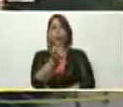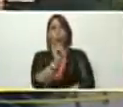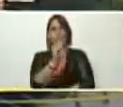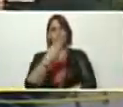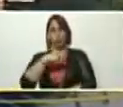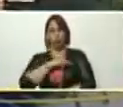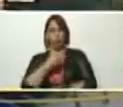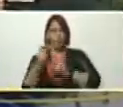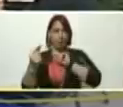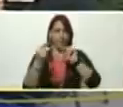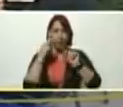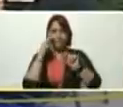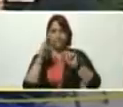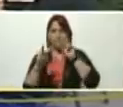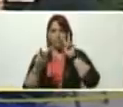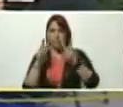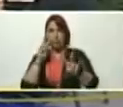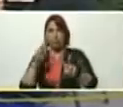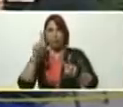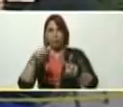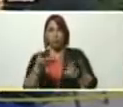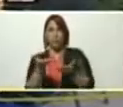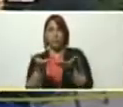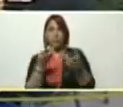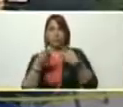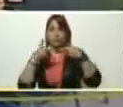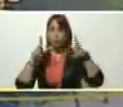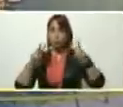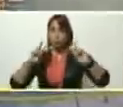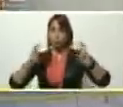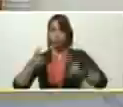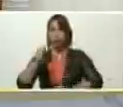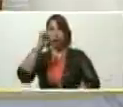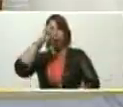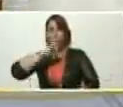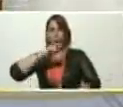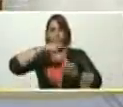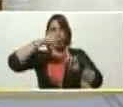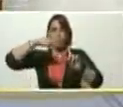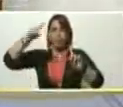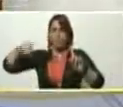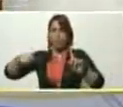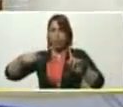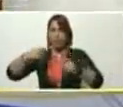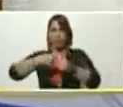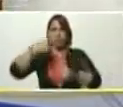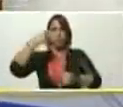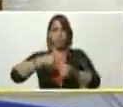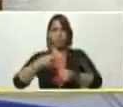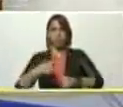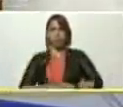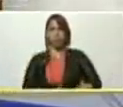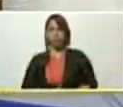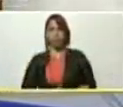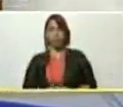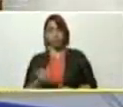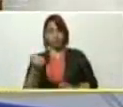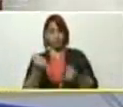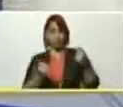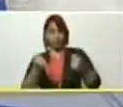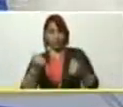estado viendo en tercer lugar el tema de los servicios públicos, agua, electricidad, gas, transporte